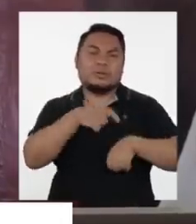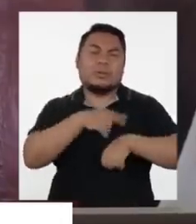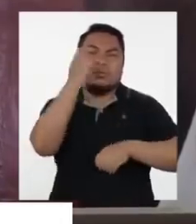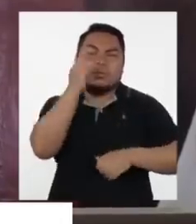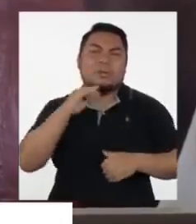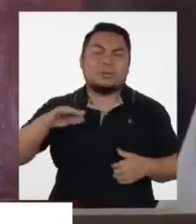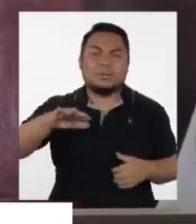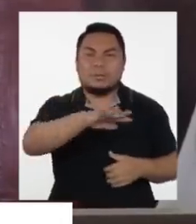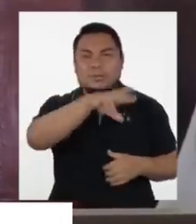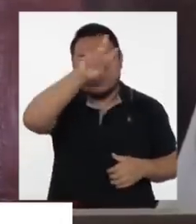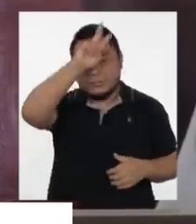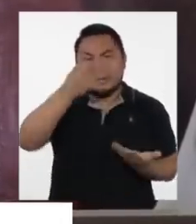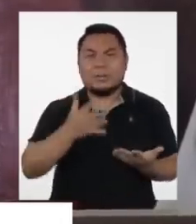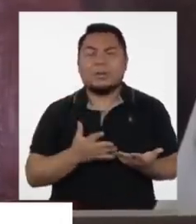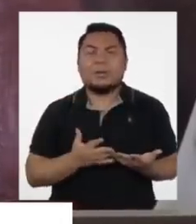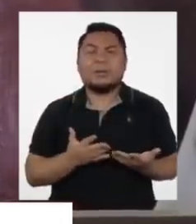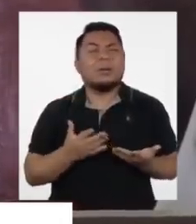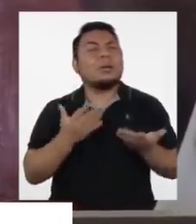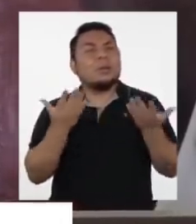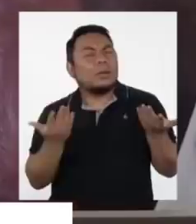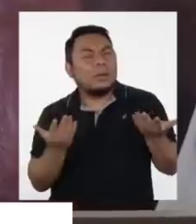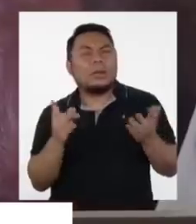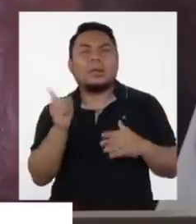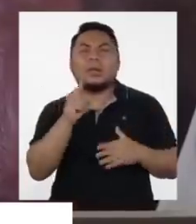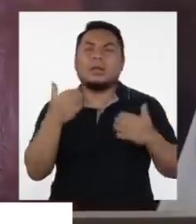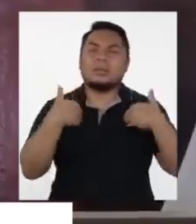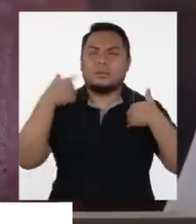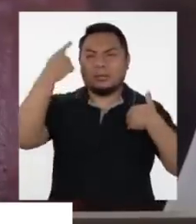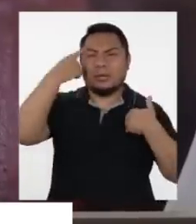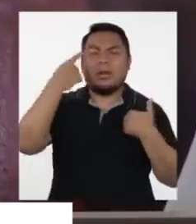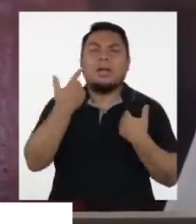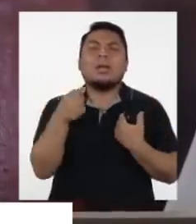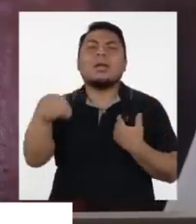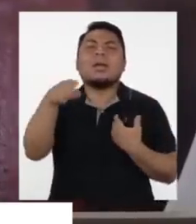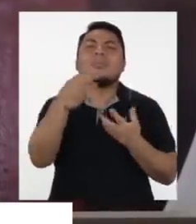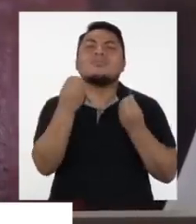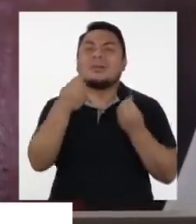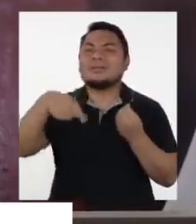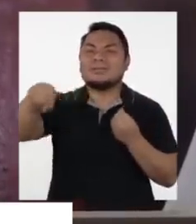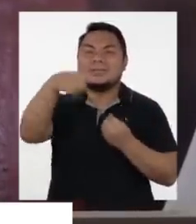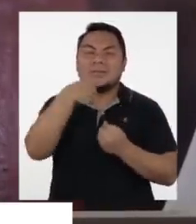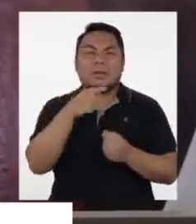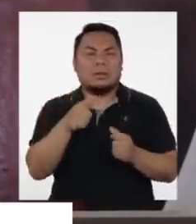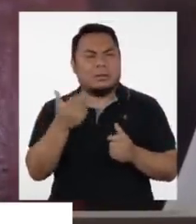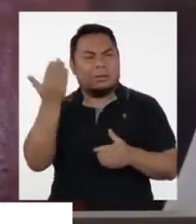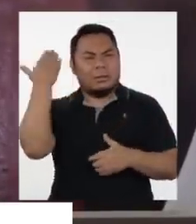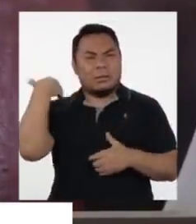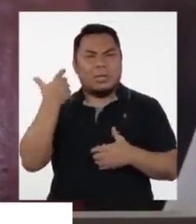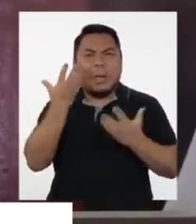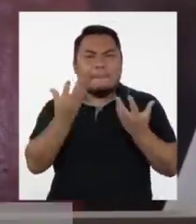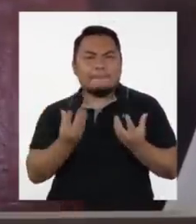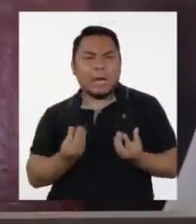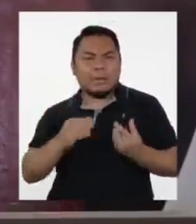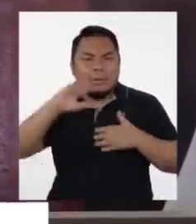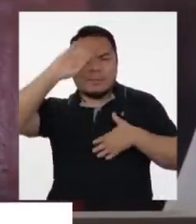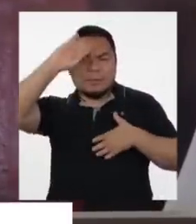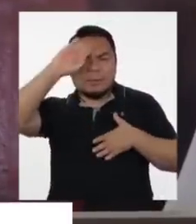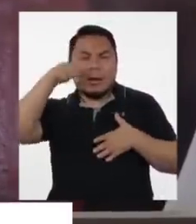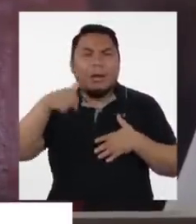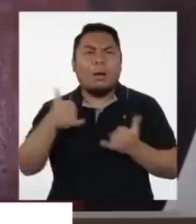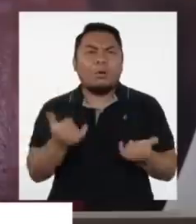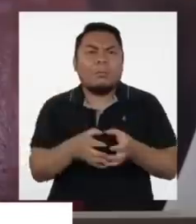no tiene por qué extrañar que el número de casos positivos al haber pasado de lunes